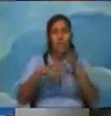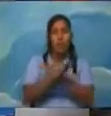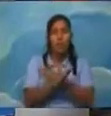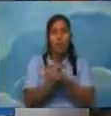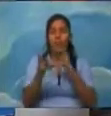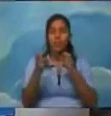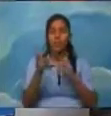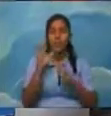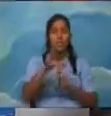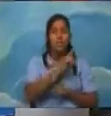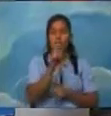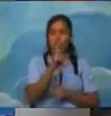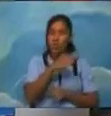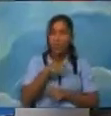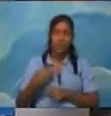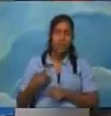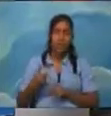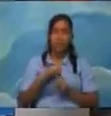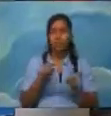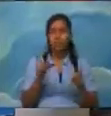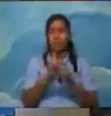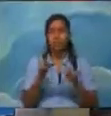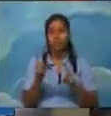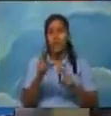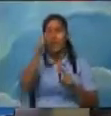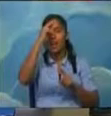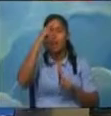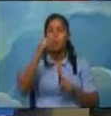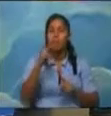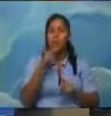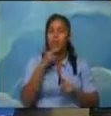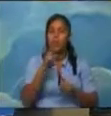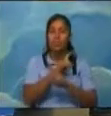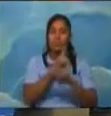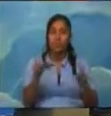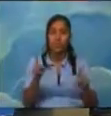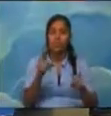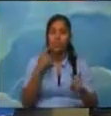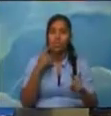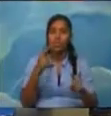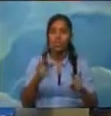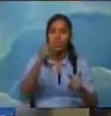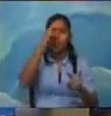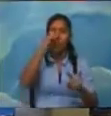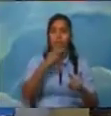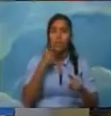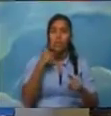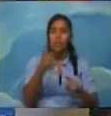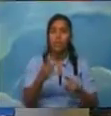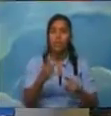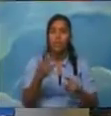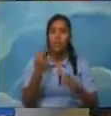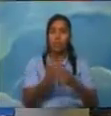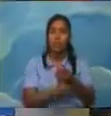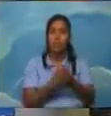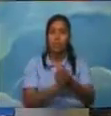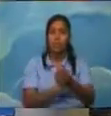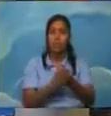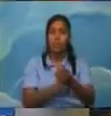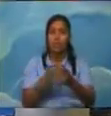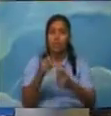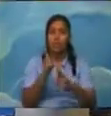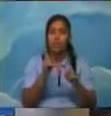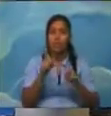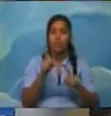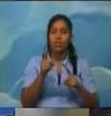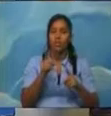recibir, así no te voy a recibir. ¿Fue eso lo que le dijo, hermano Clemente? ¿Fue eso lo que le dijo?